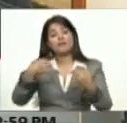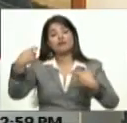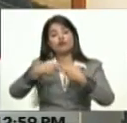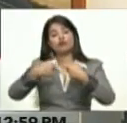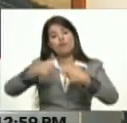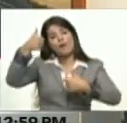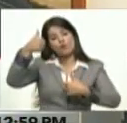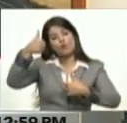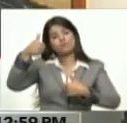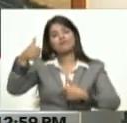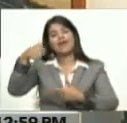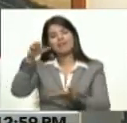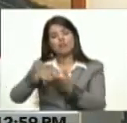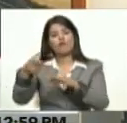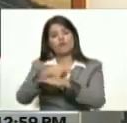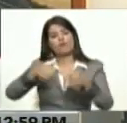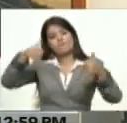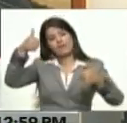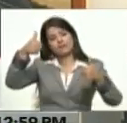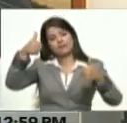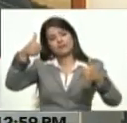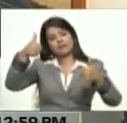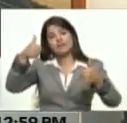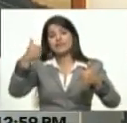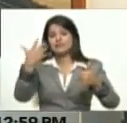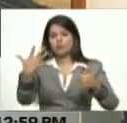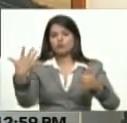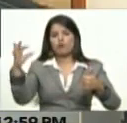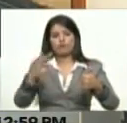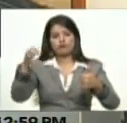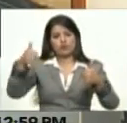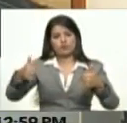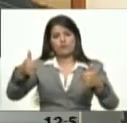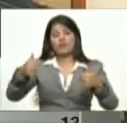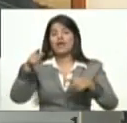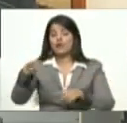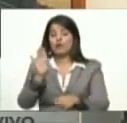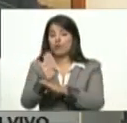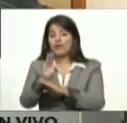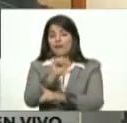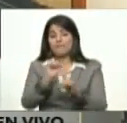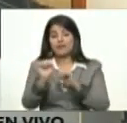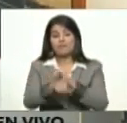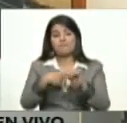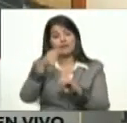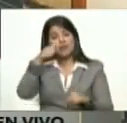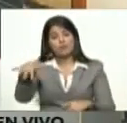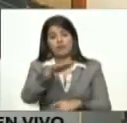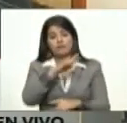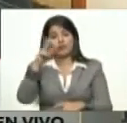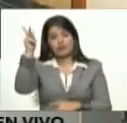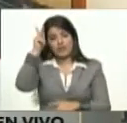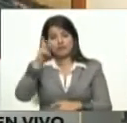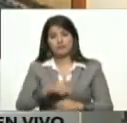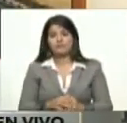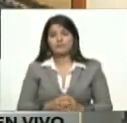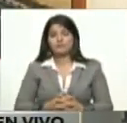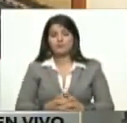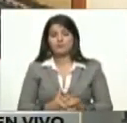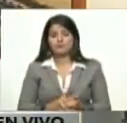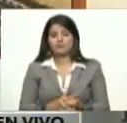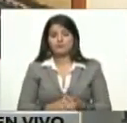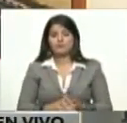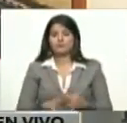mayoría accionaria de las empresas mixtas, de las inversiones, y donde se protege al ambiente y a nuestros pueblos indígenas. El caso